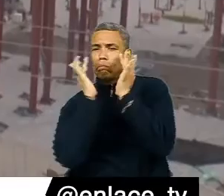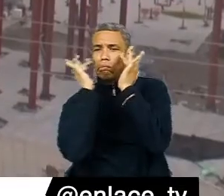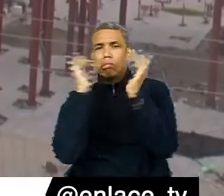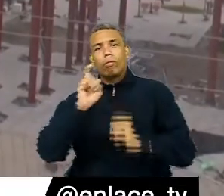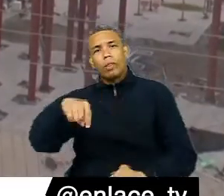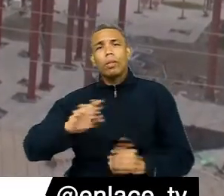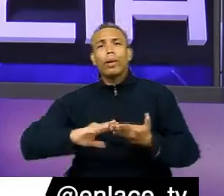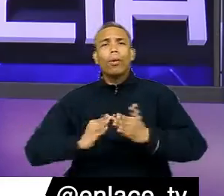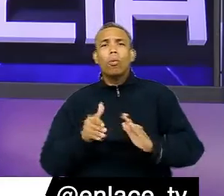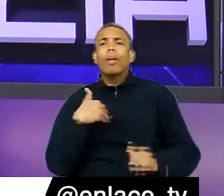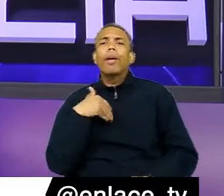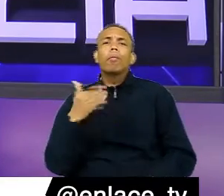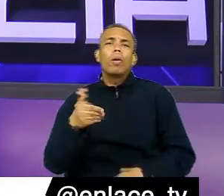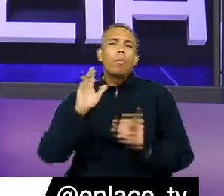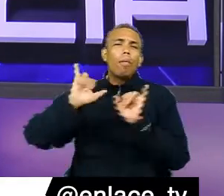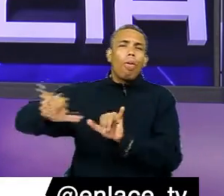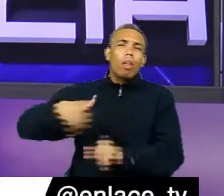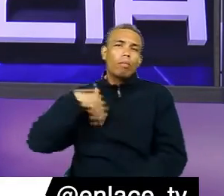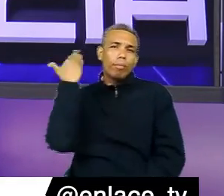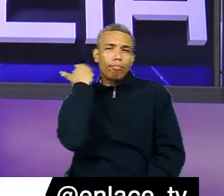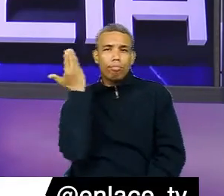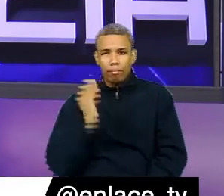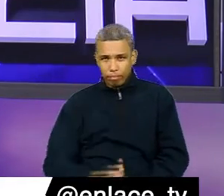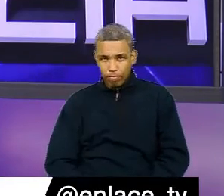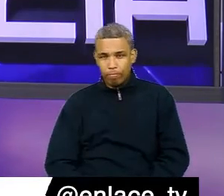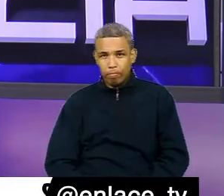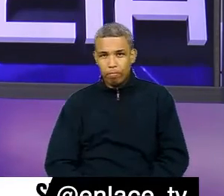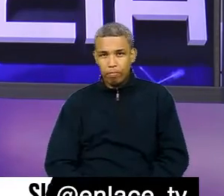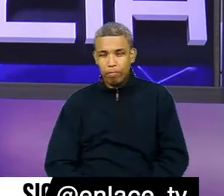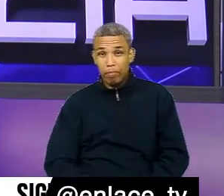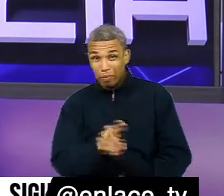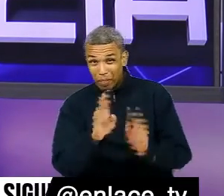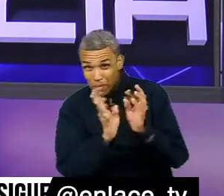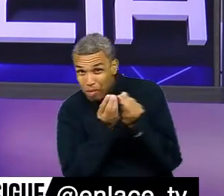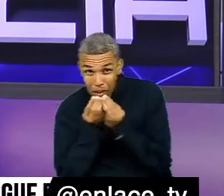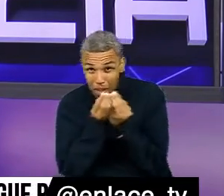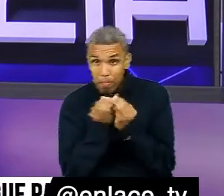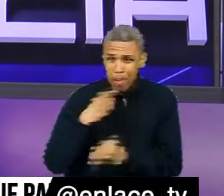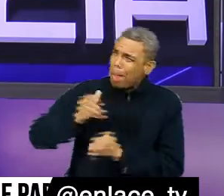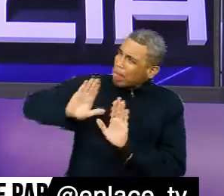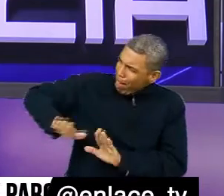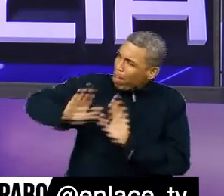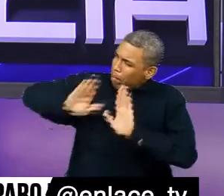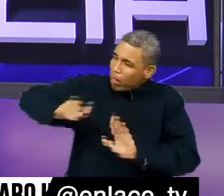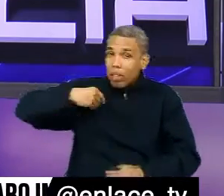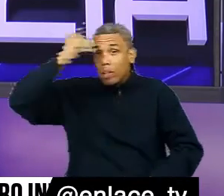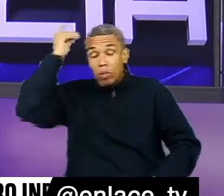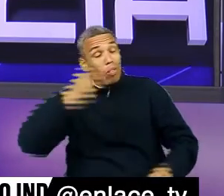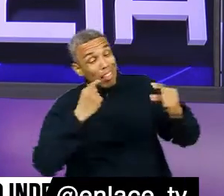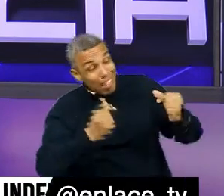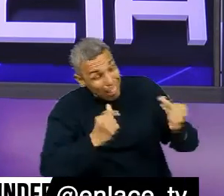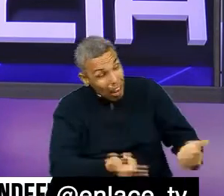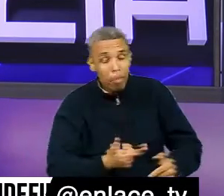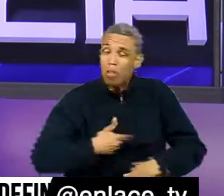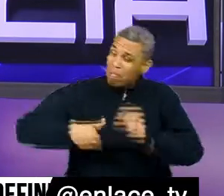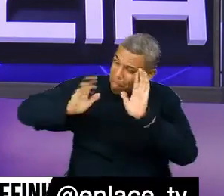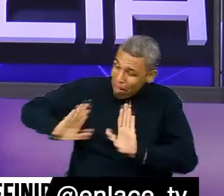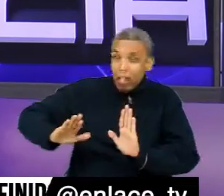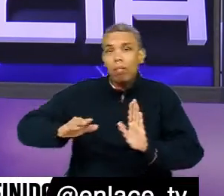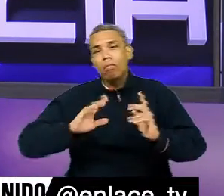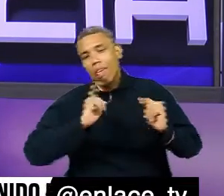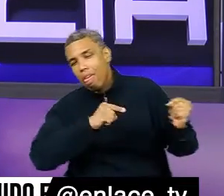pierda. Y sigue la polémica entre el alcalde municipal y el Consejo de Barranca Bermeja por trámites del proyecto de acuerdo en esta